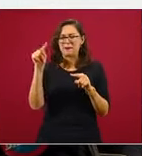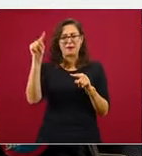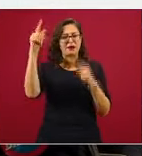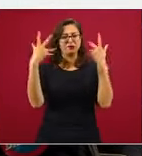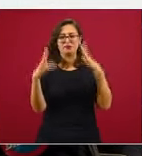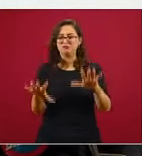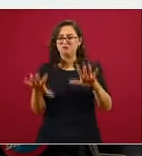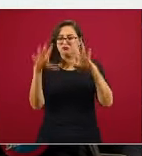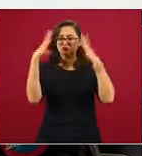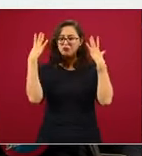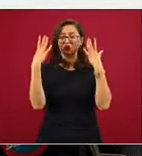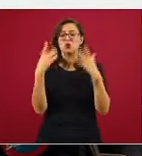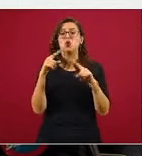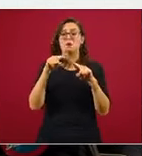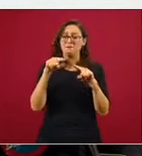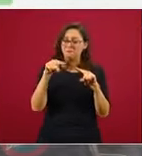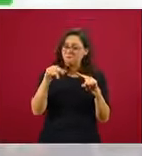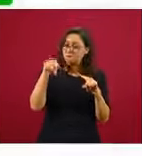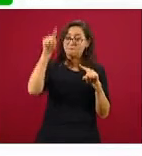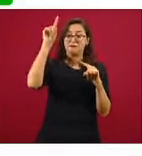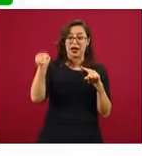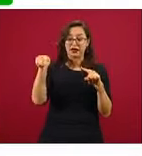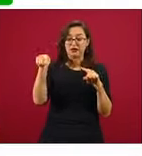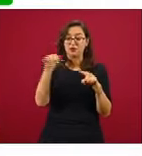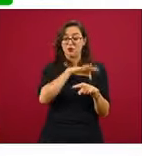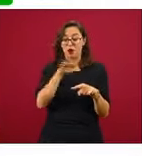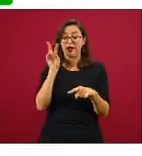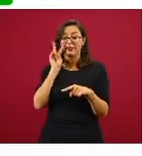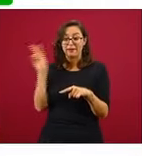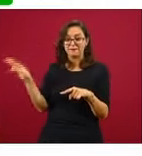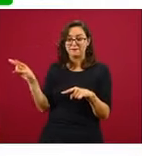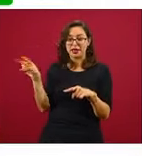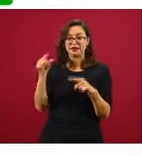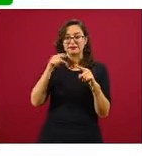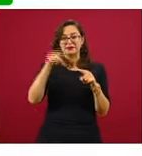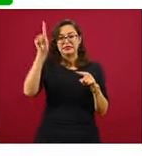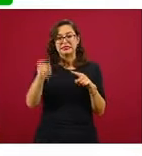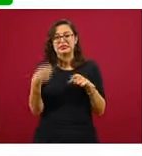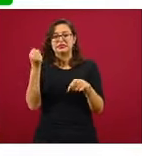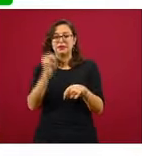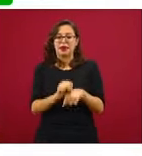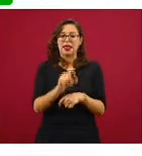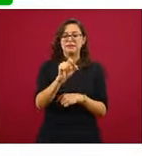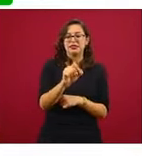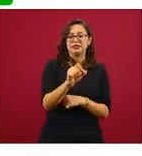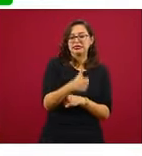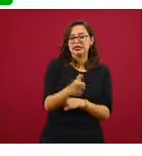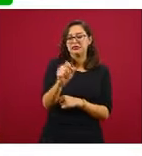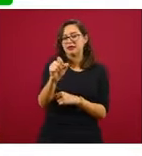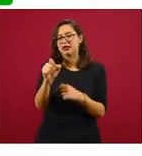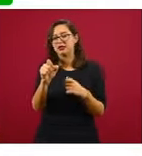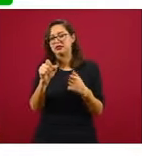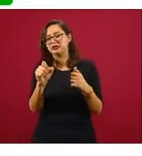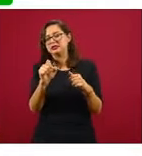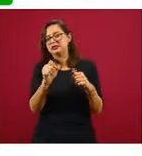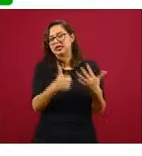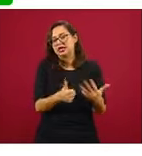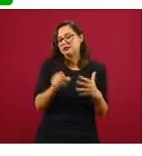tenía y llega a este pico máximo observado en el estado entre la semana 26 y 27. Hay un